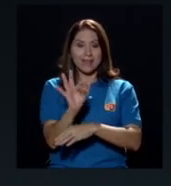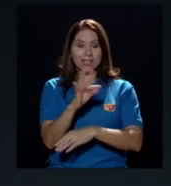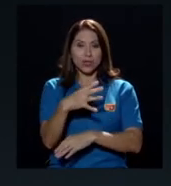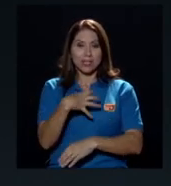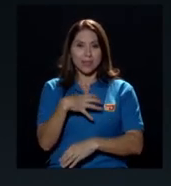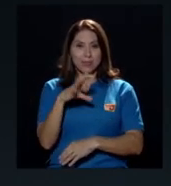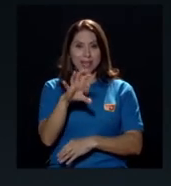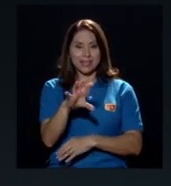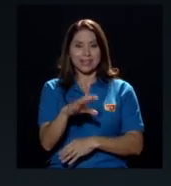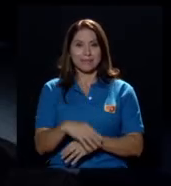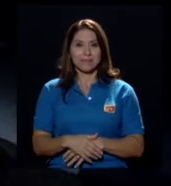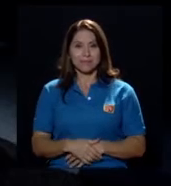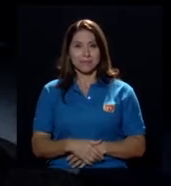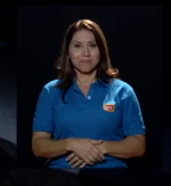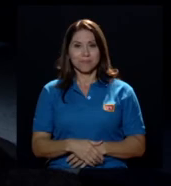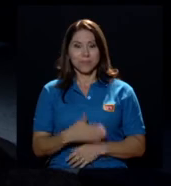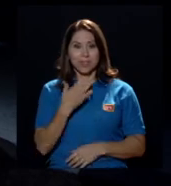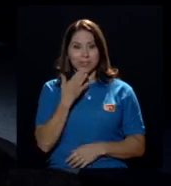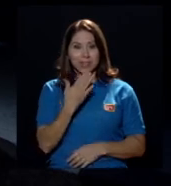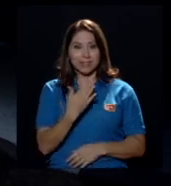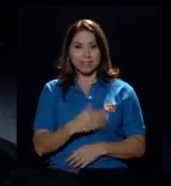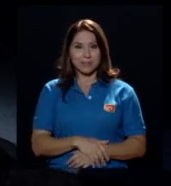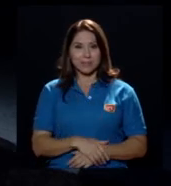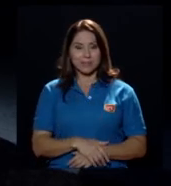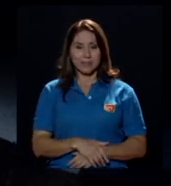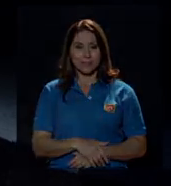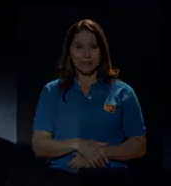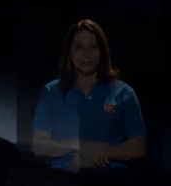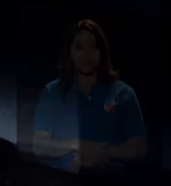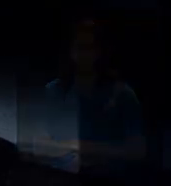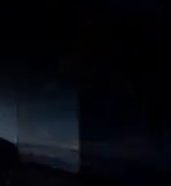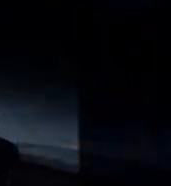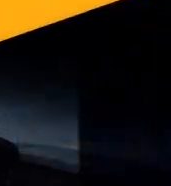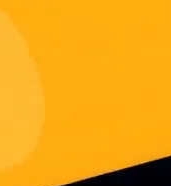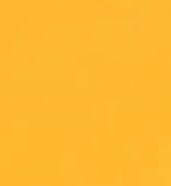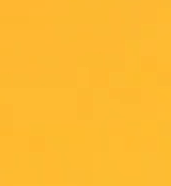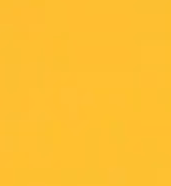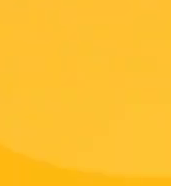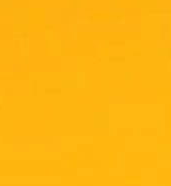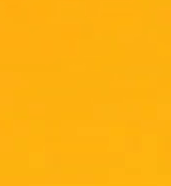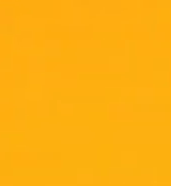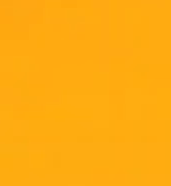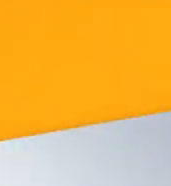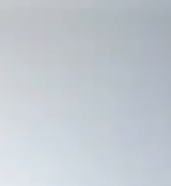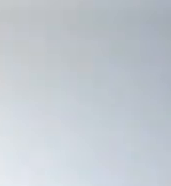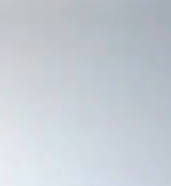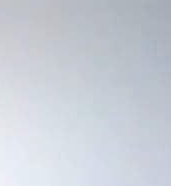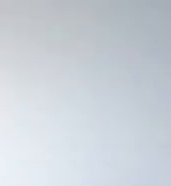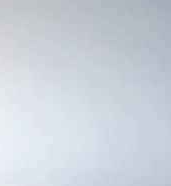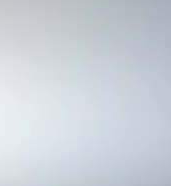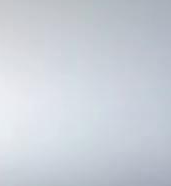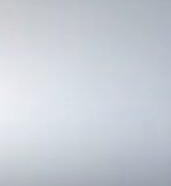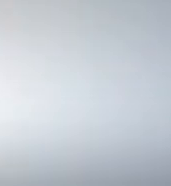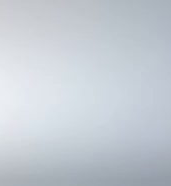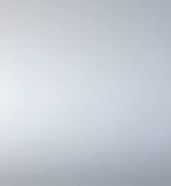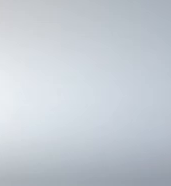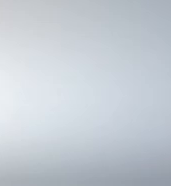ustedes merecen Muchas gracias Gracias Gracias Gracias Gracias Gracias Gracias